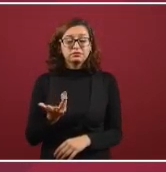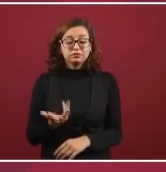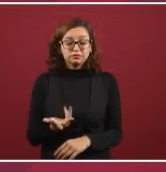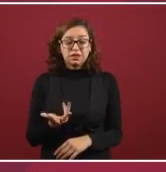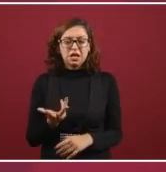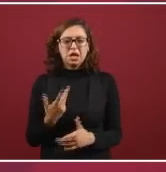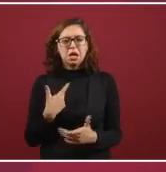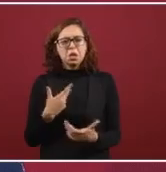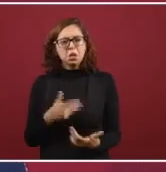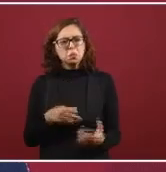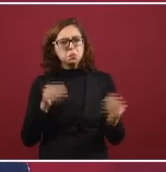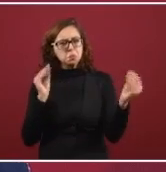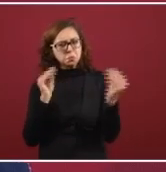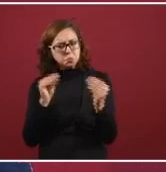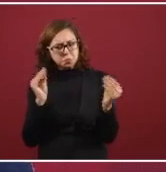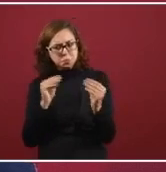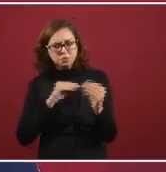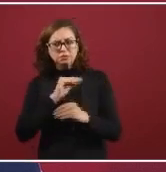debate